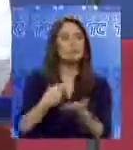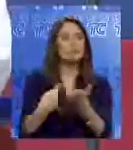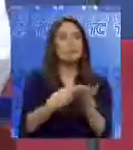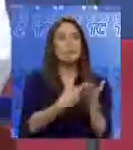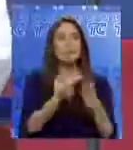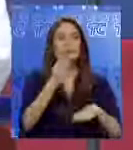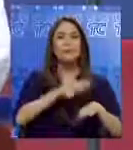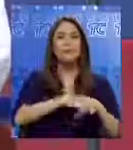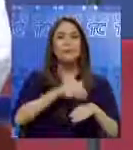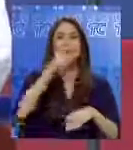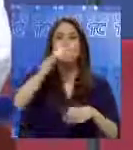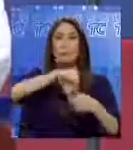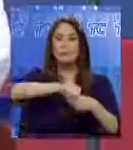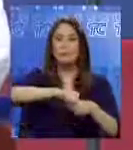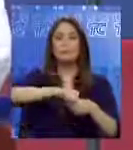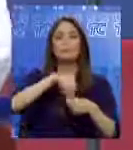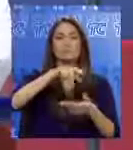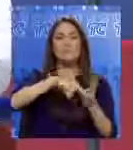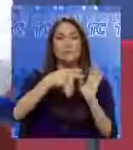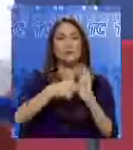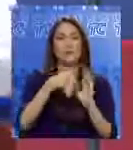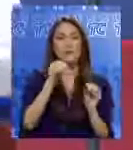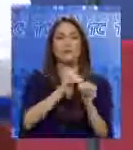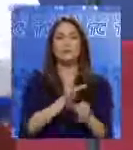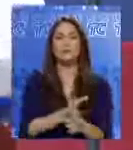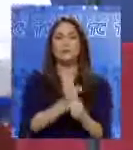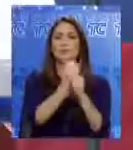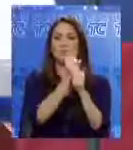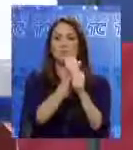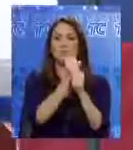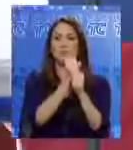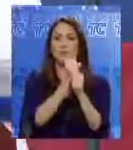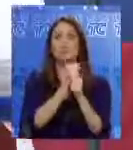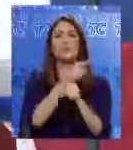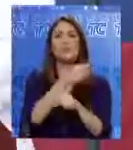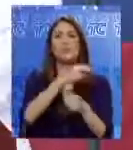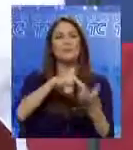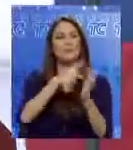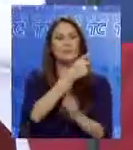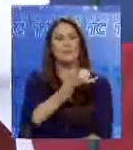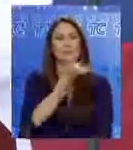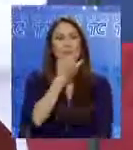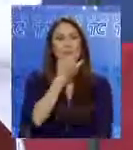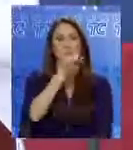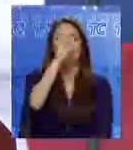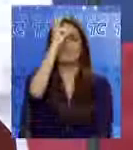productores petrolero estén más protegidos ignorancia